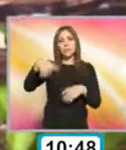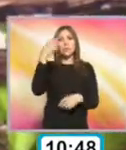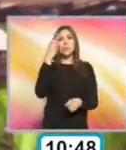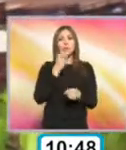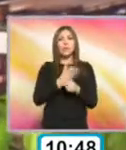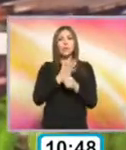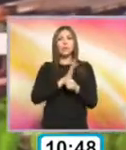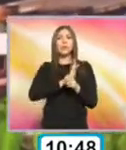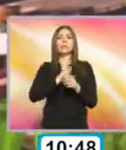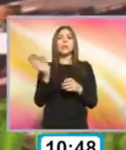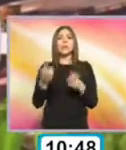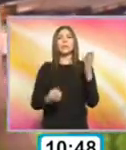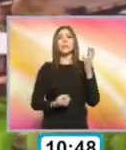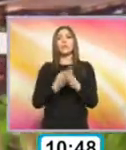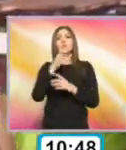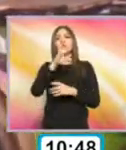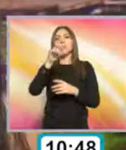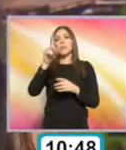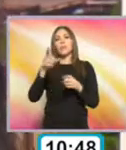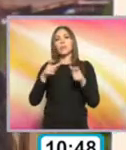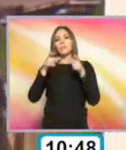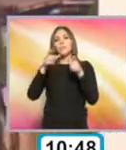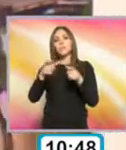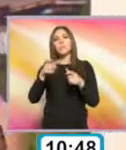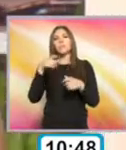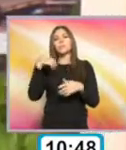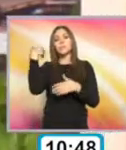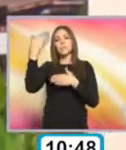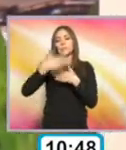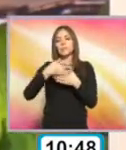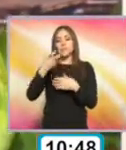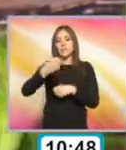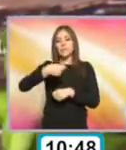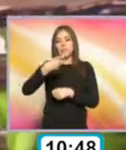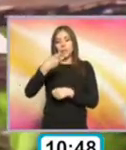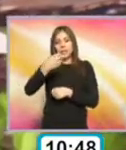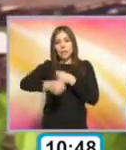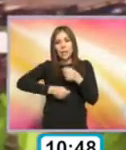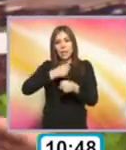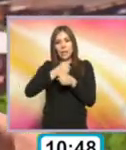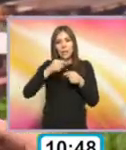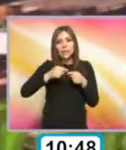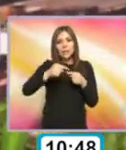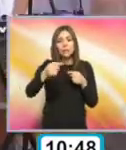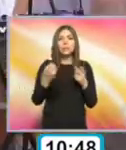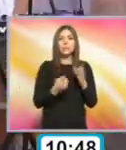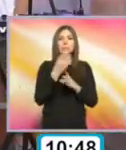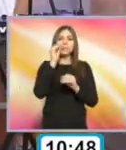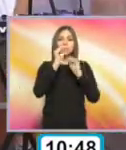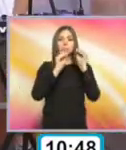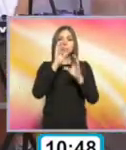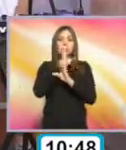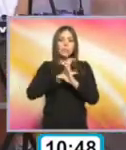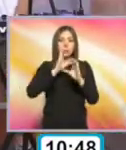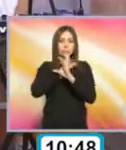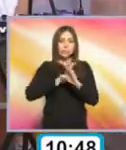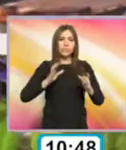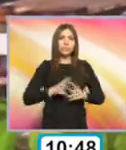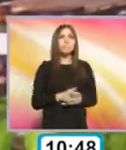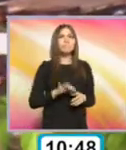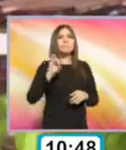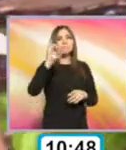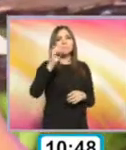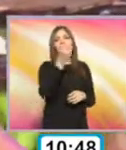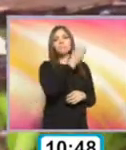estamos presentando material nuevo que vendrá durante este año. Y, Y tienen bueno, canciones muy eclécticas, sí, ¿no?